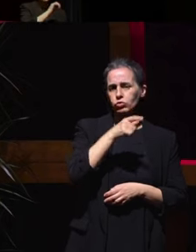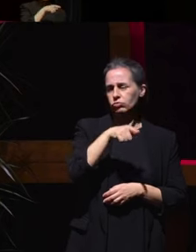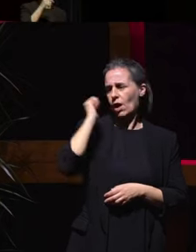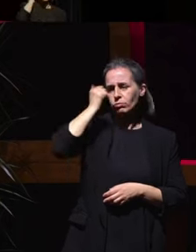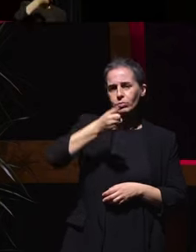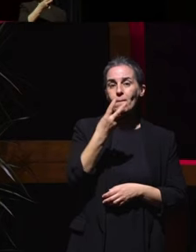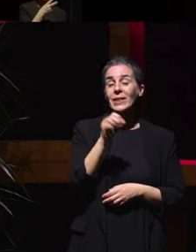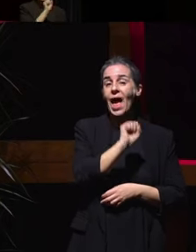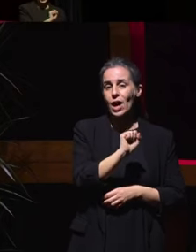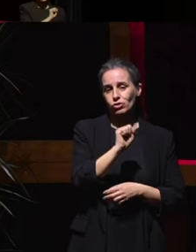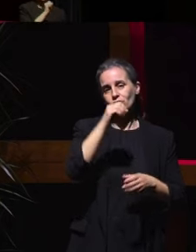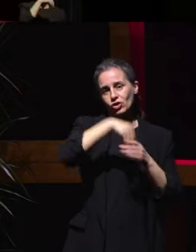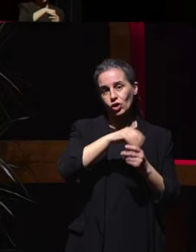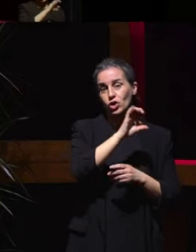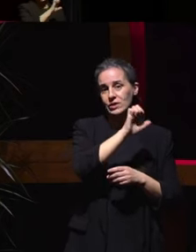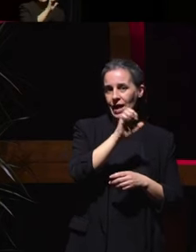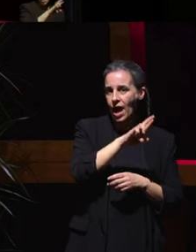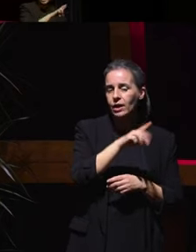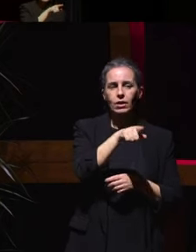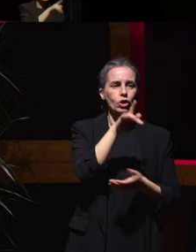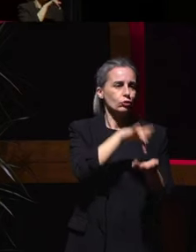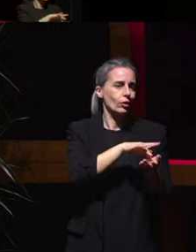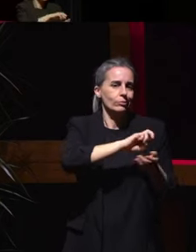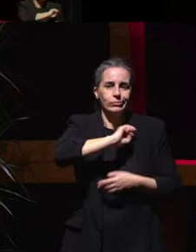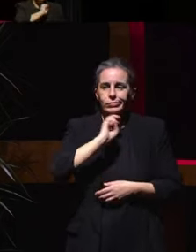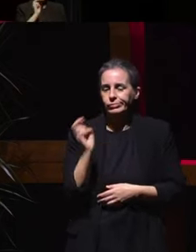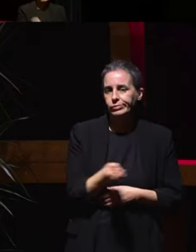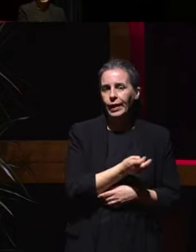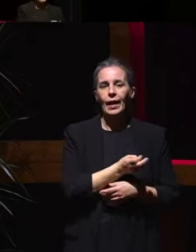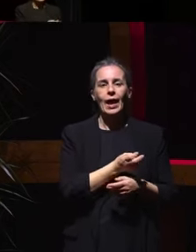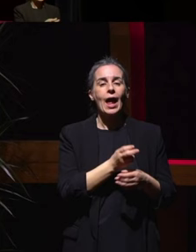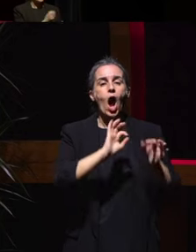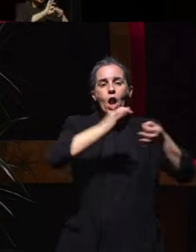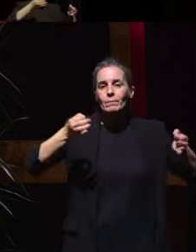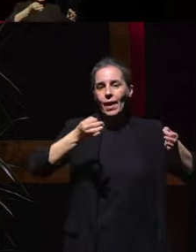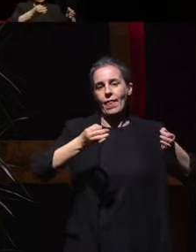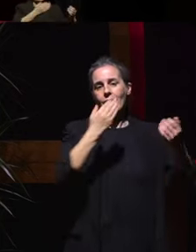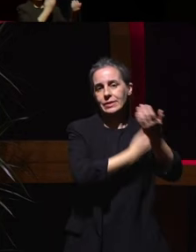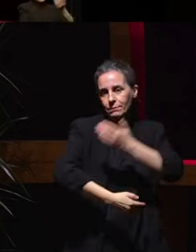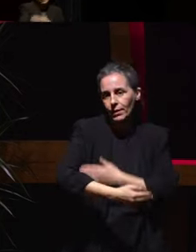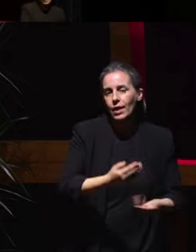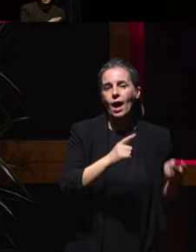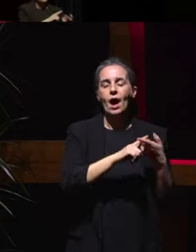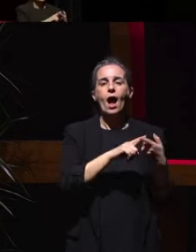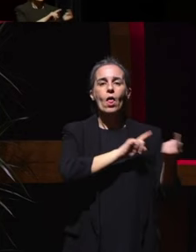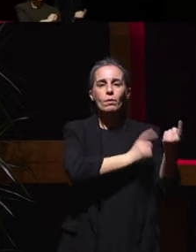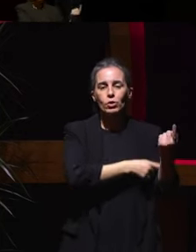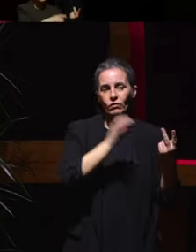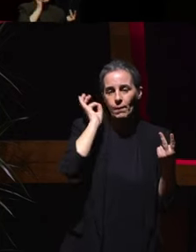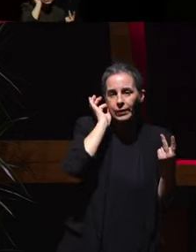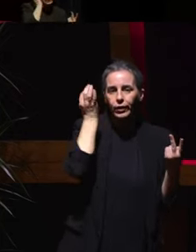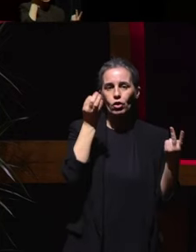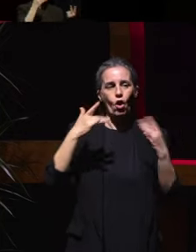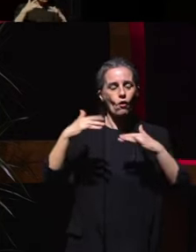todo. Fixo paralimpiadas, fixo deporte feminino, fixo fútbol e